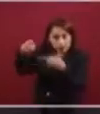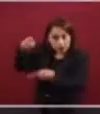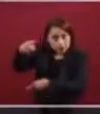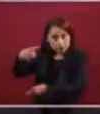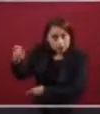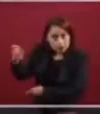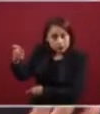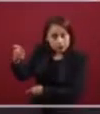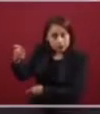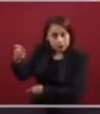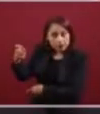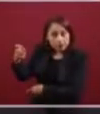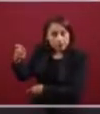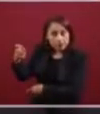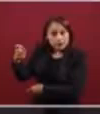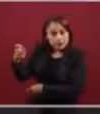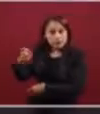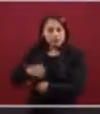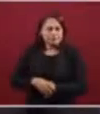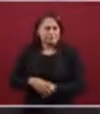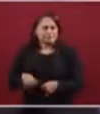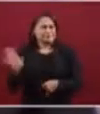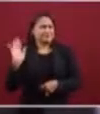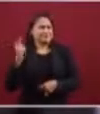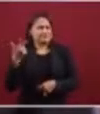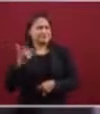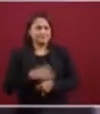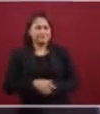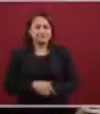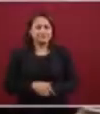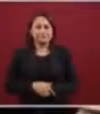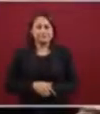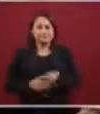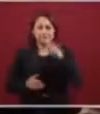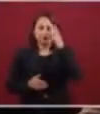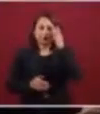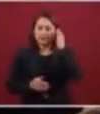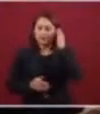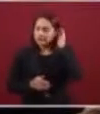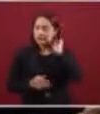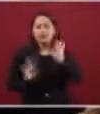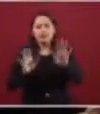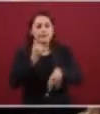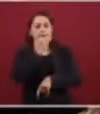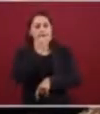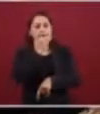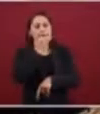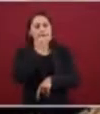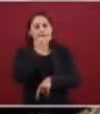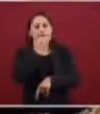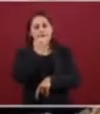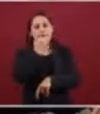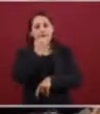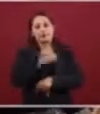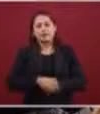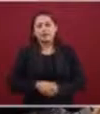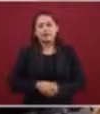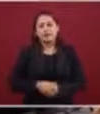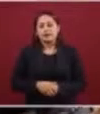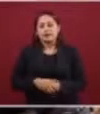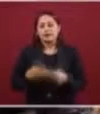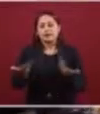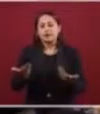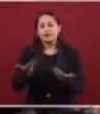afuera? Están avisando que son una representación de 100 trabajadores. Mira, nosotros nada más, si me permites terminar. Ya liquidamos a la mitad, no pueden